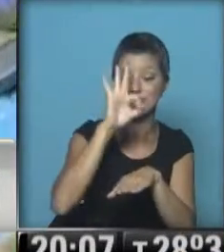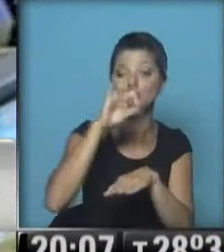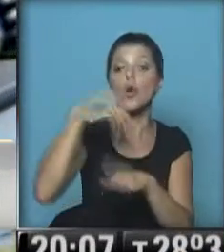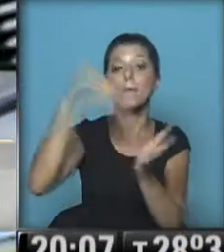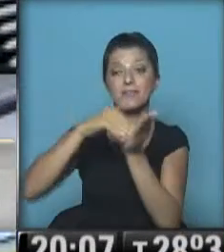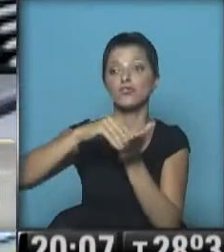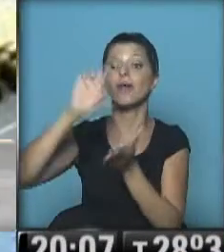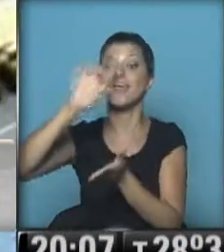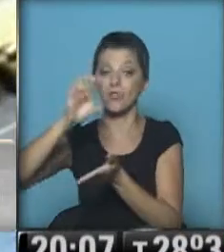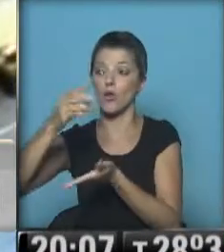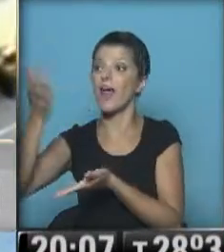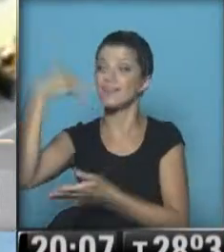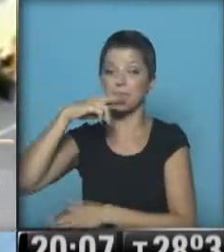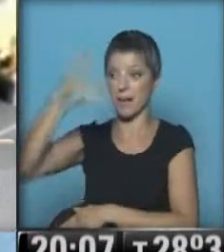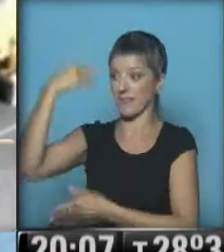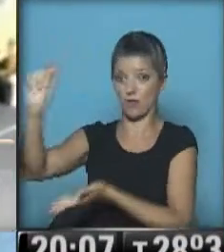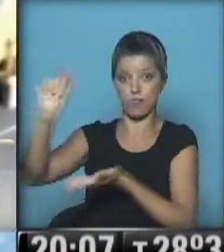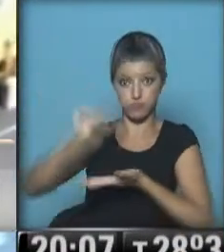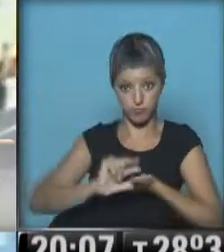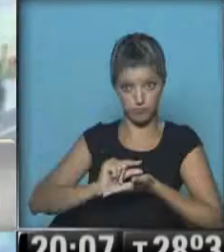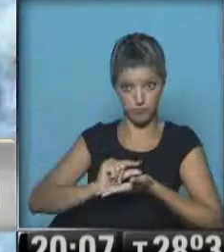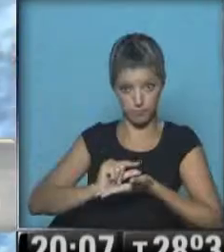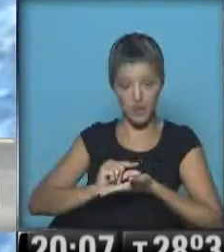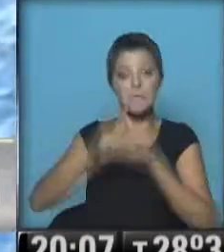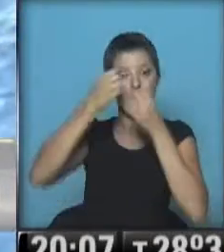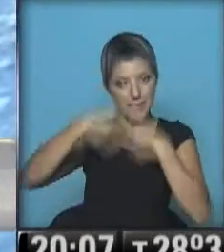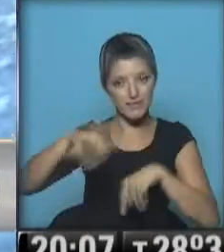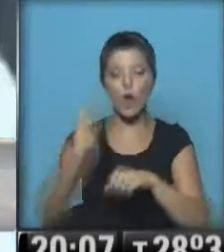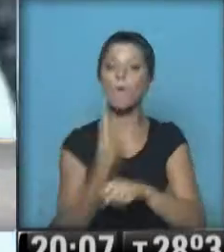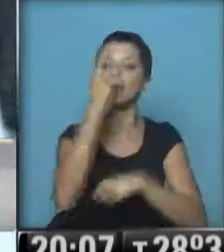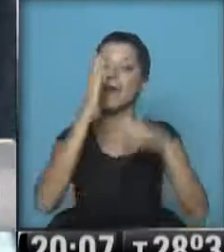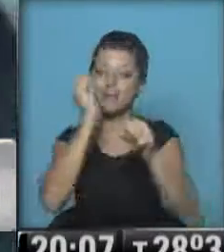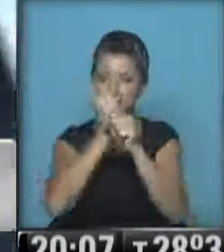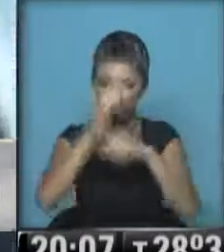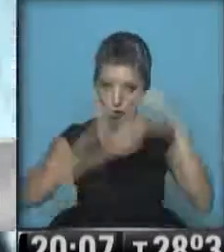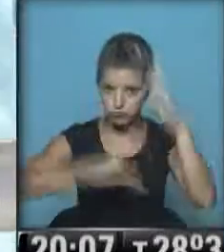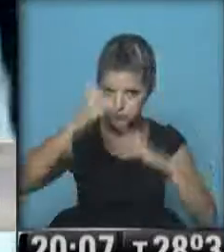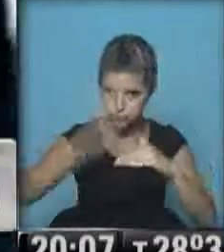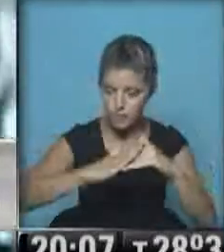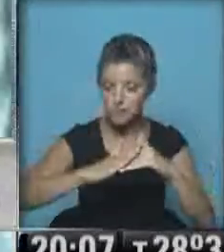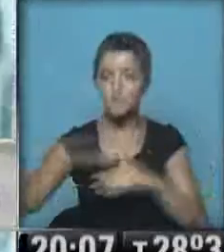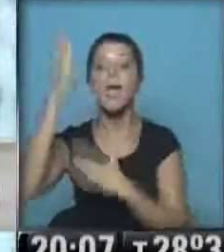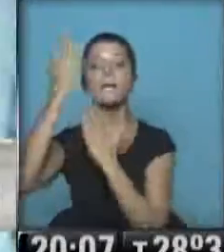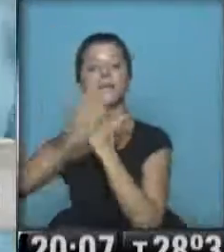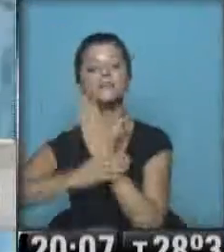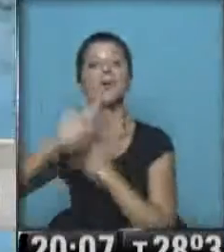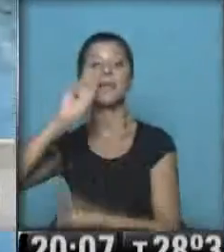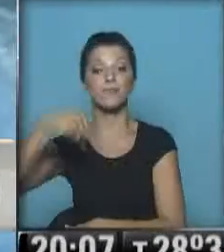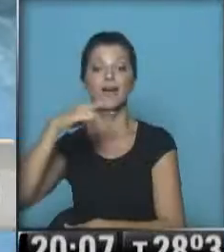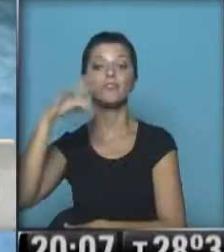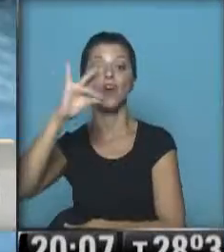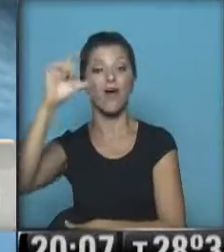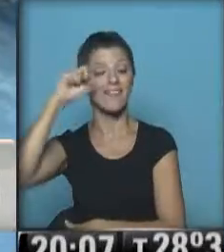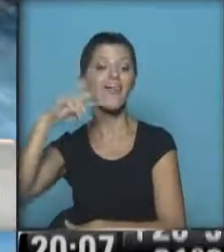fue el pasado viernes con 287 para comenzar con los primeros trabajos en la zona. El ministro de Planificación, Julio De